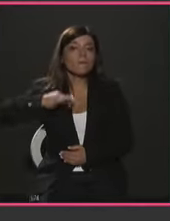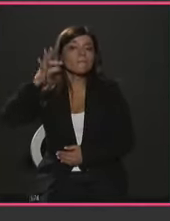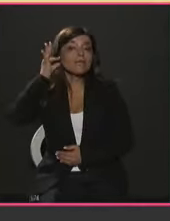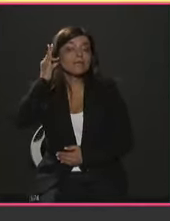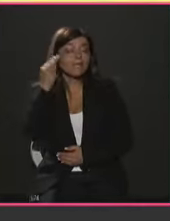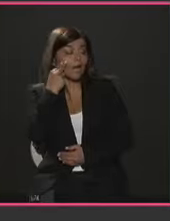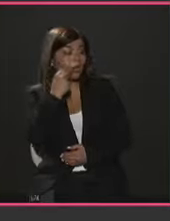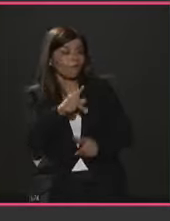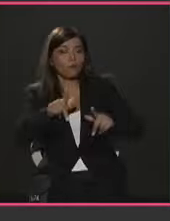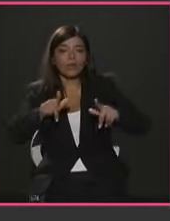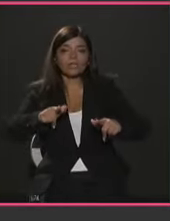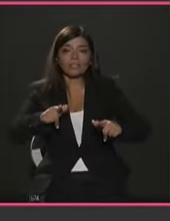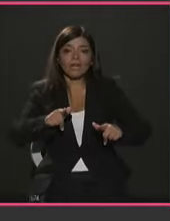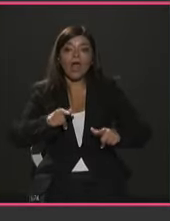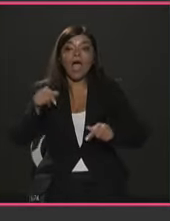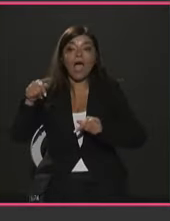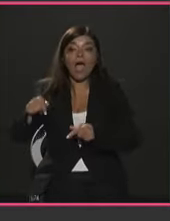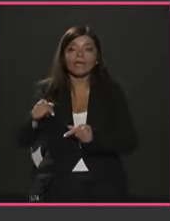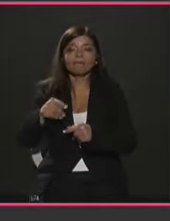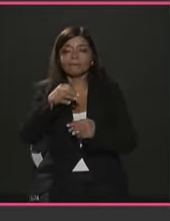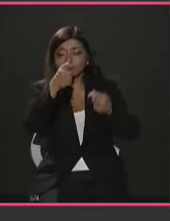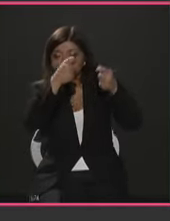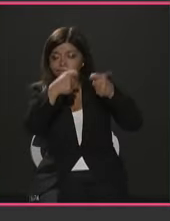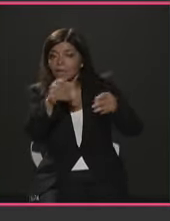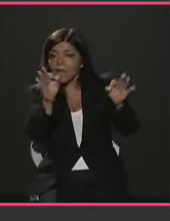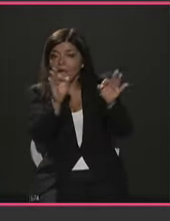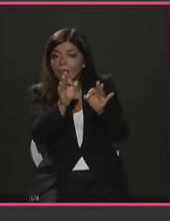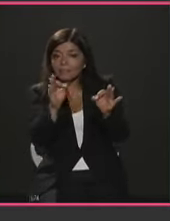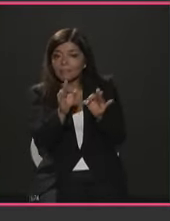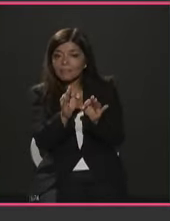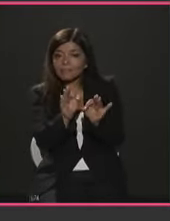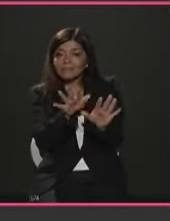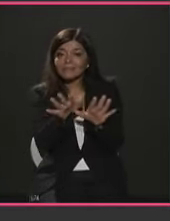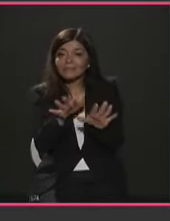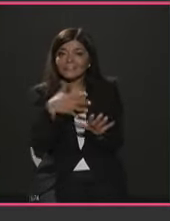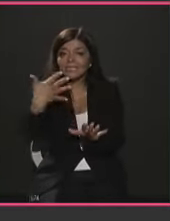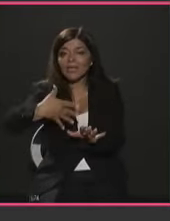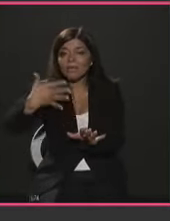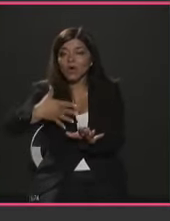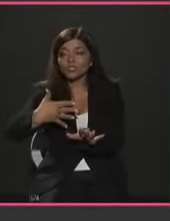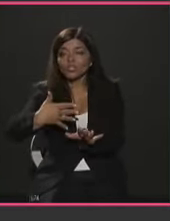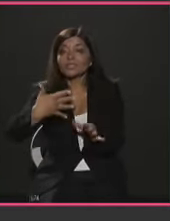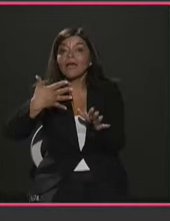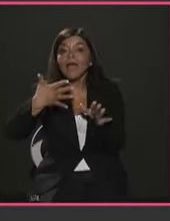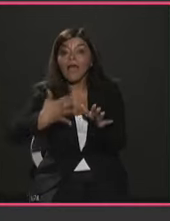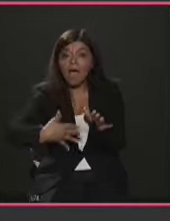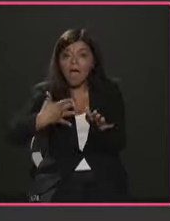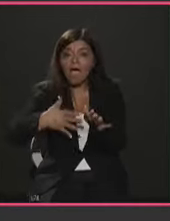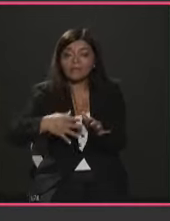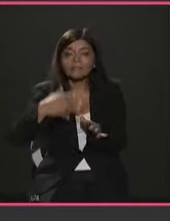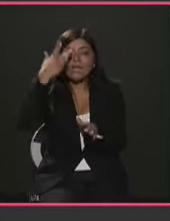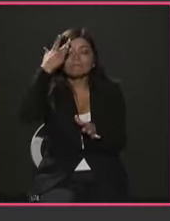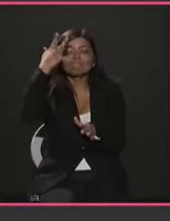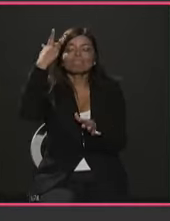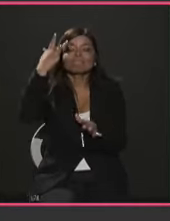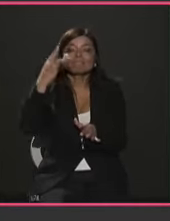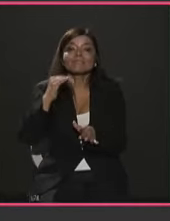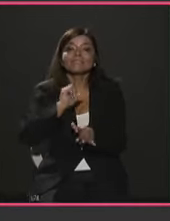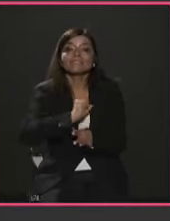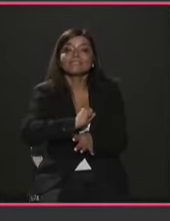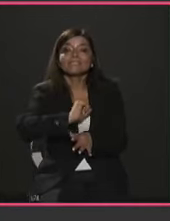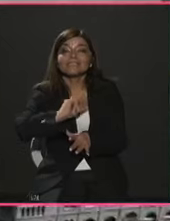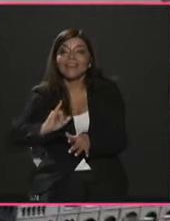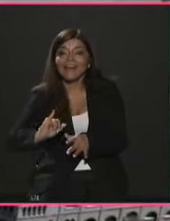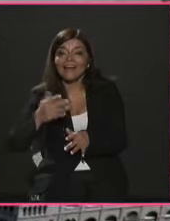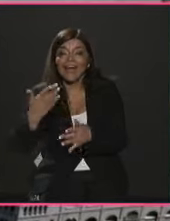la veíamos en el escenario pero acá vamos a a detallar algunas cosas muy importantes eh que se vienen en torno a la Inteligencia artificial como tú